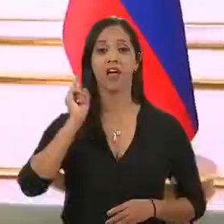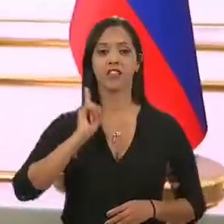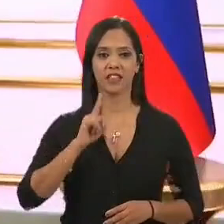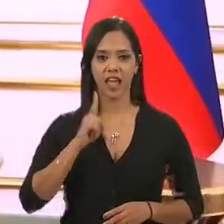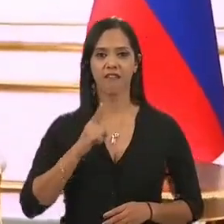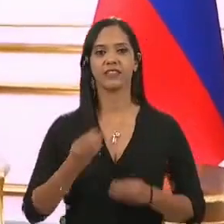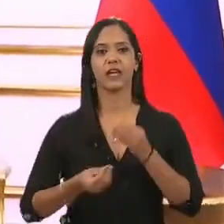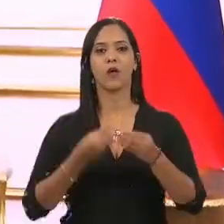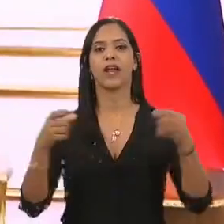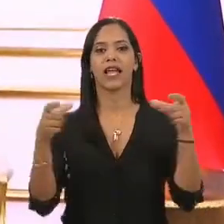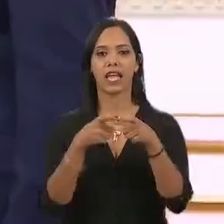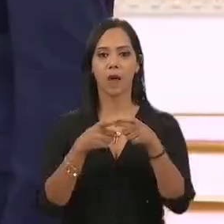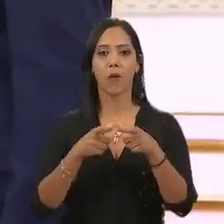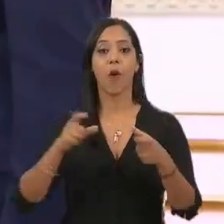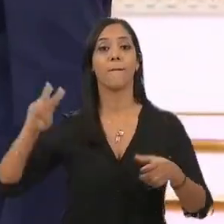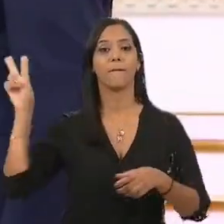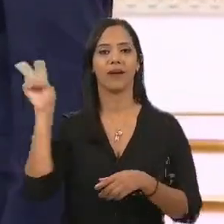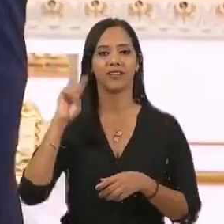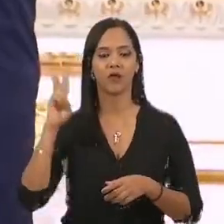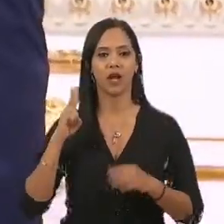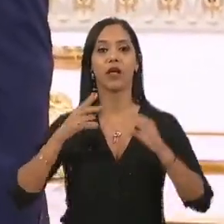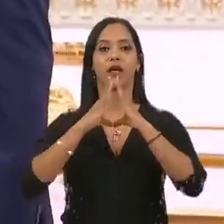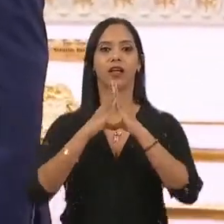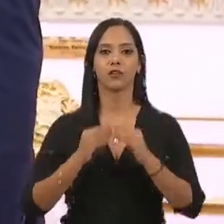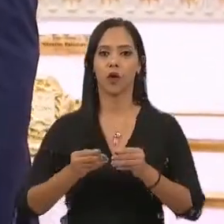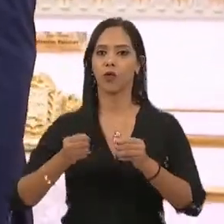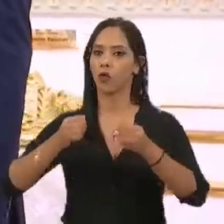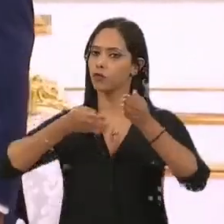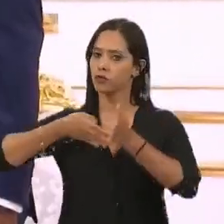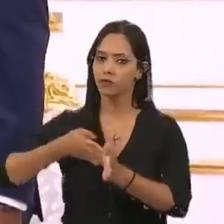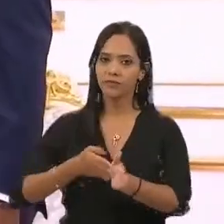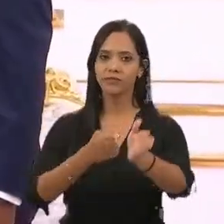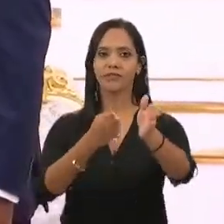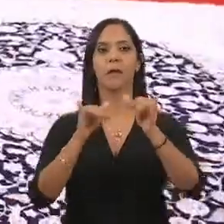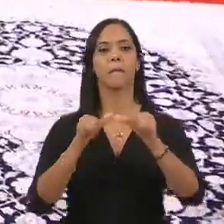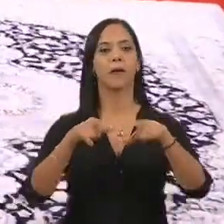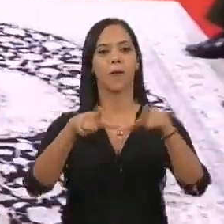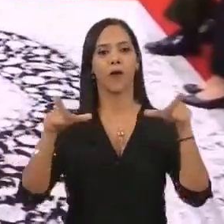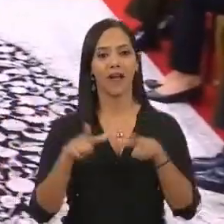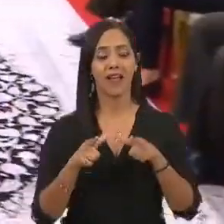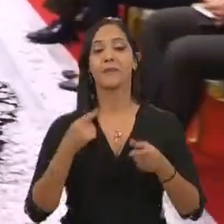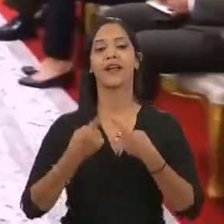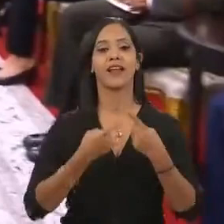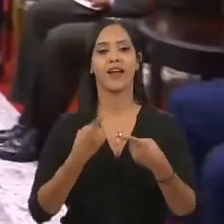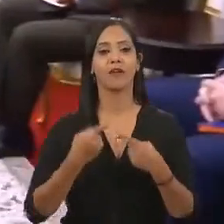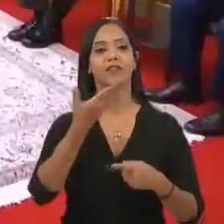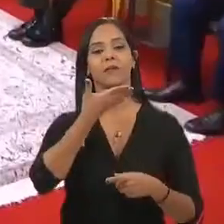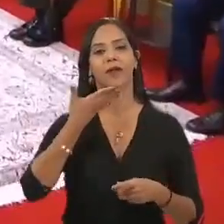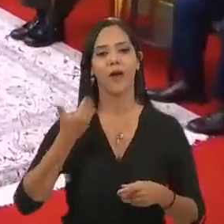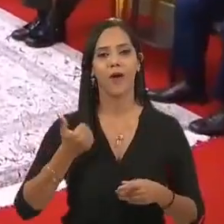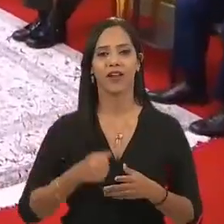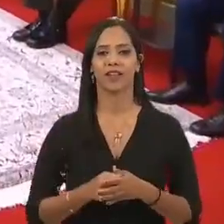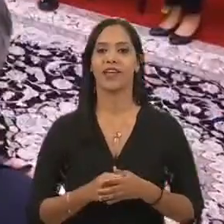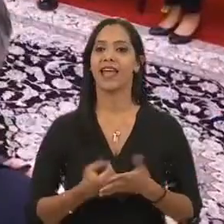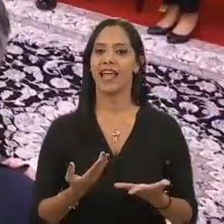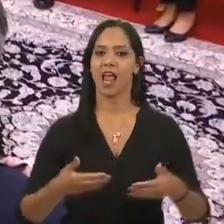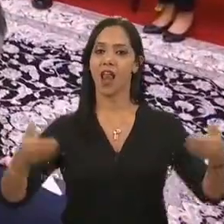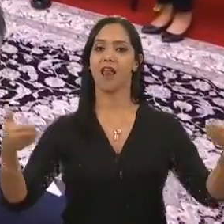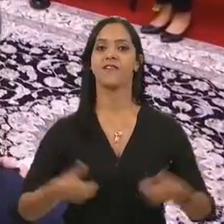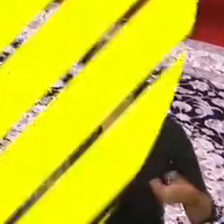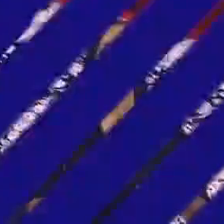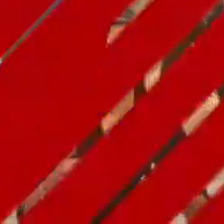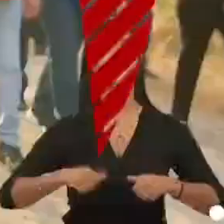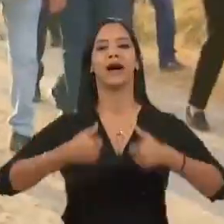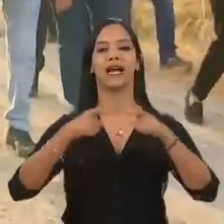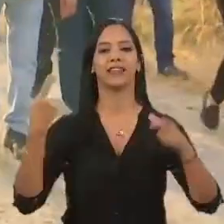sociedad tiene que ser un equipo, el equipo de Venezuela, y todos remar hacia el mismo puerto para que las cosas mejoren. Es el